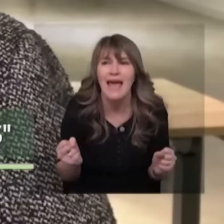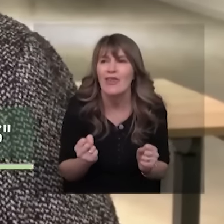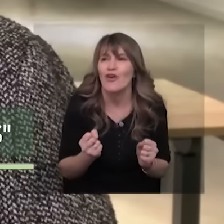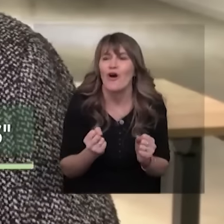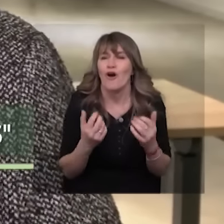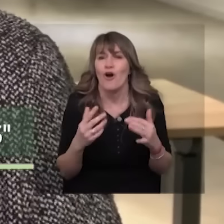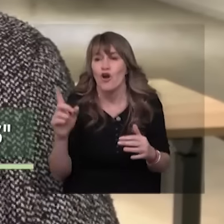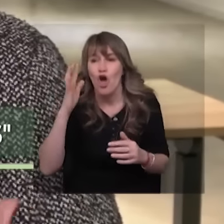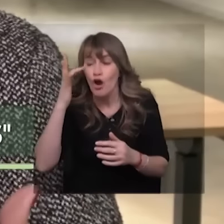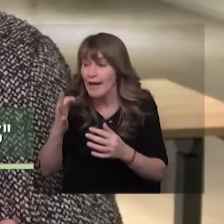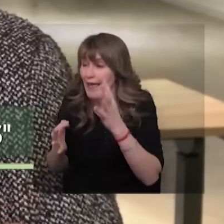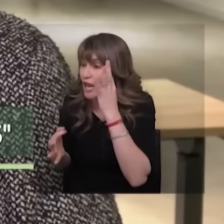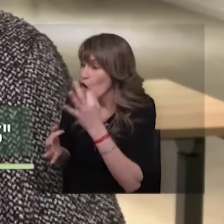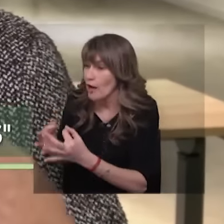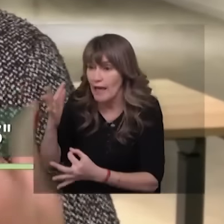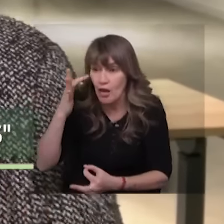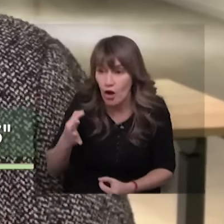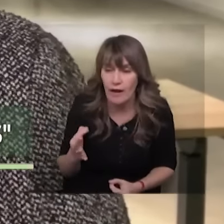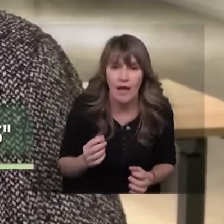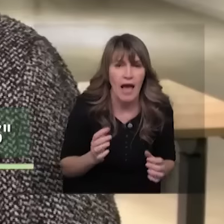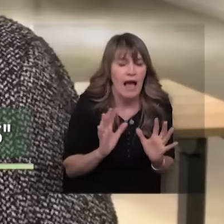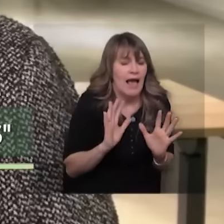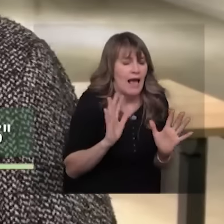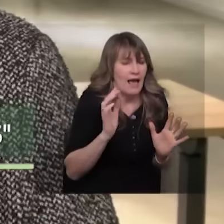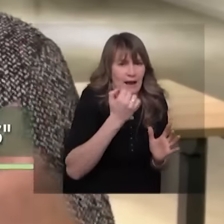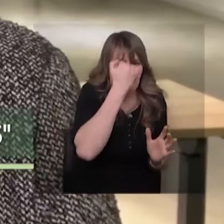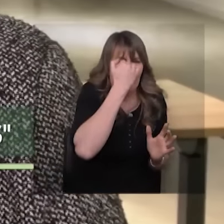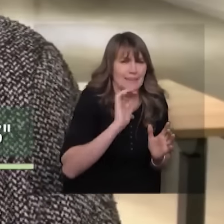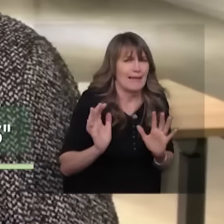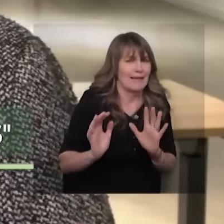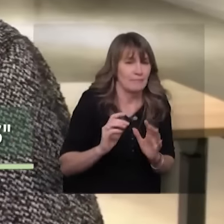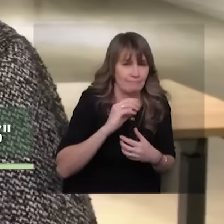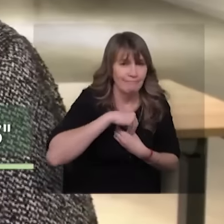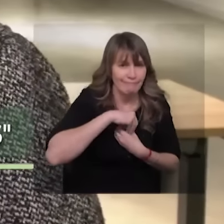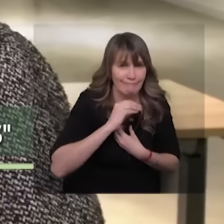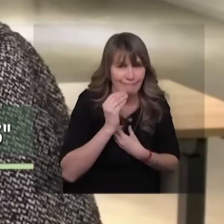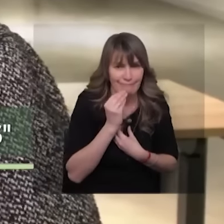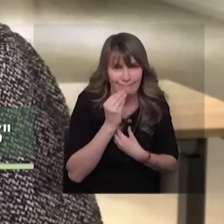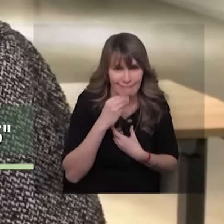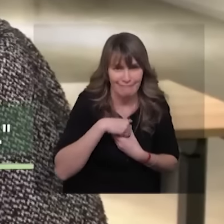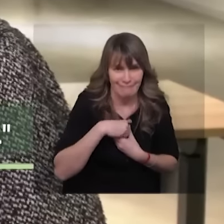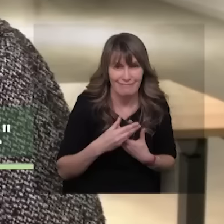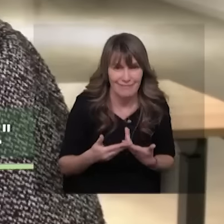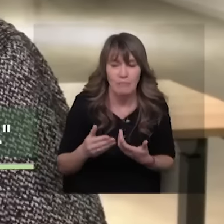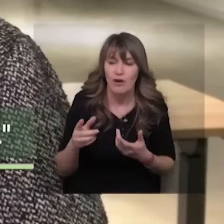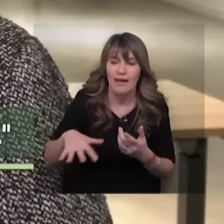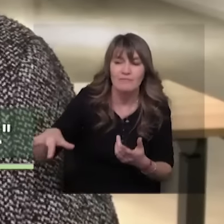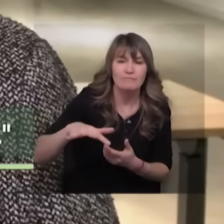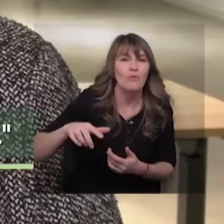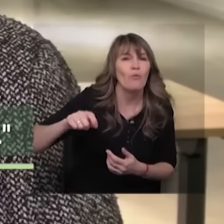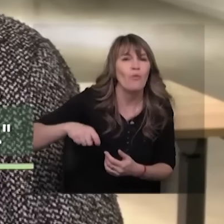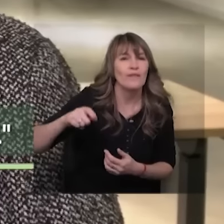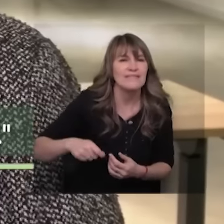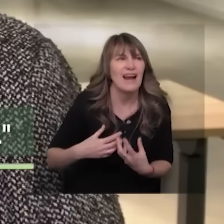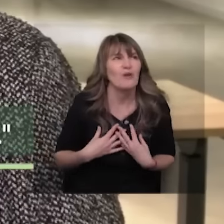nadie les cree porque hay porque están violentadas psicológicamente porque el propio sistema judicial muchas veces la violenta entonces digo